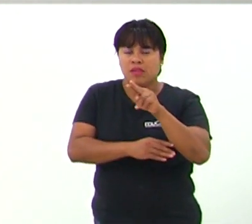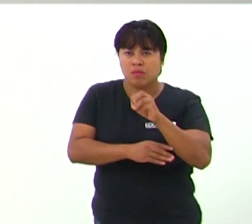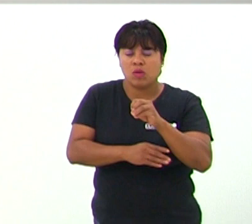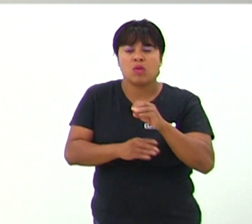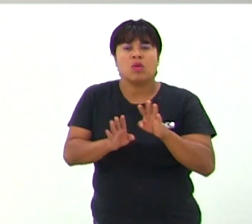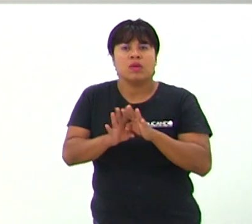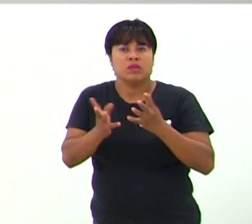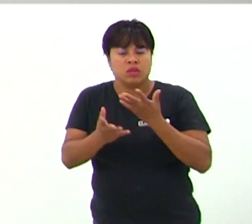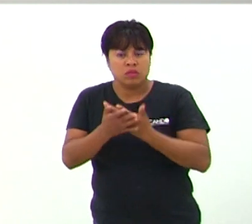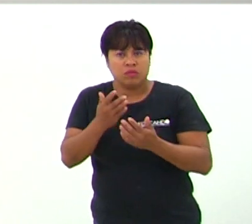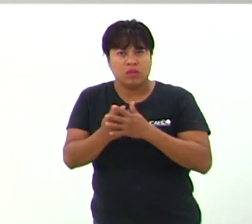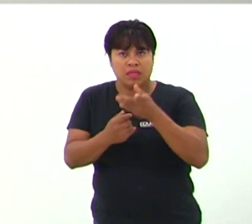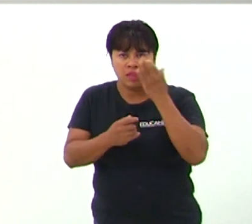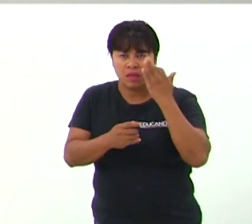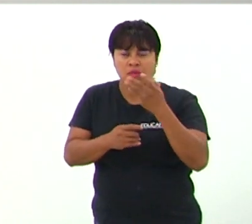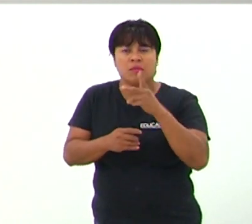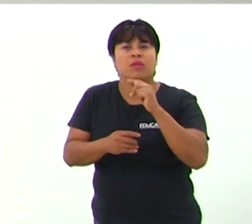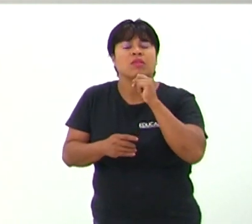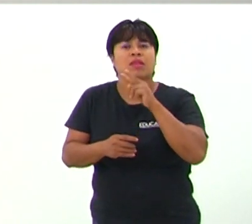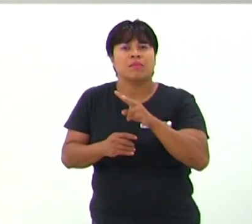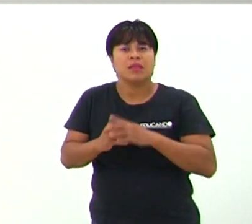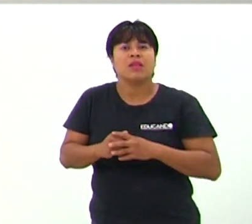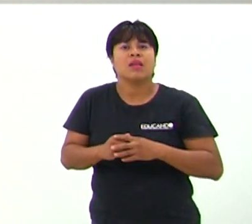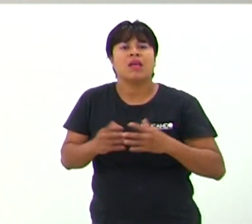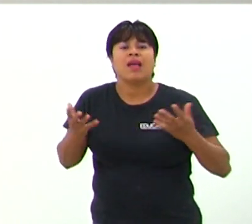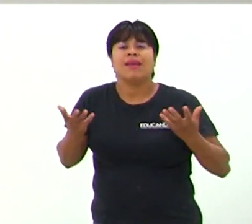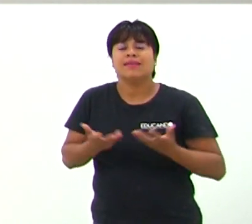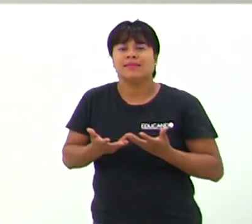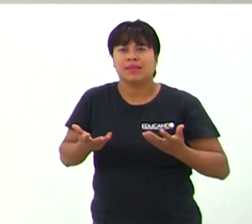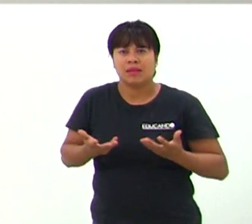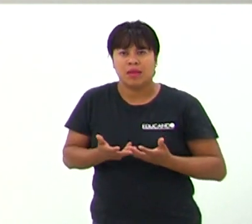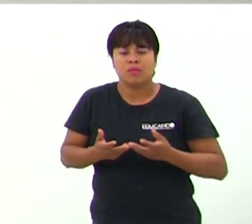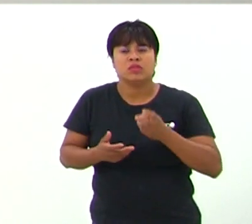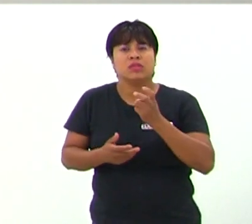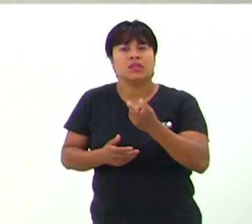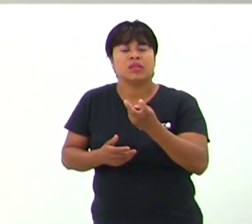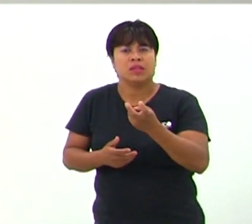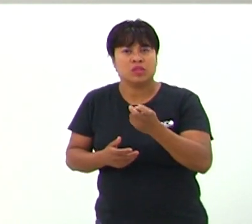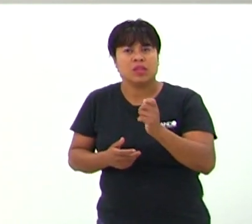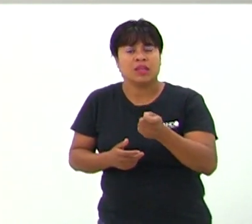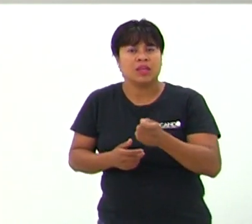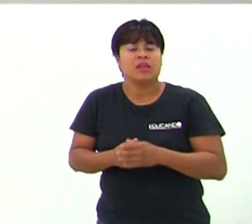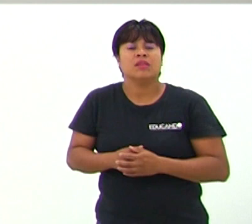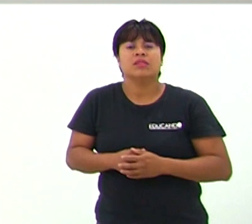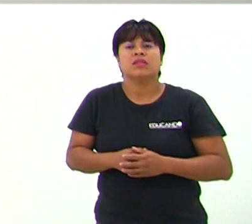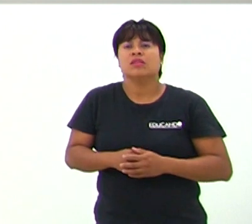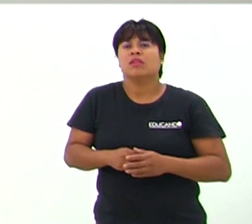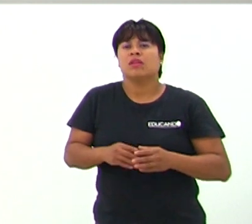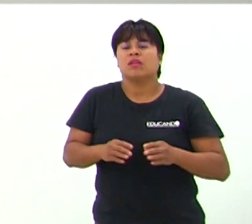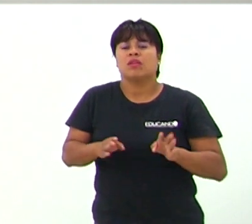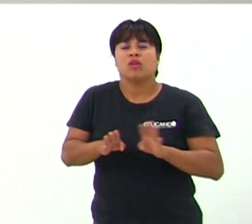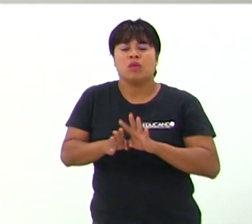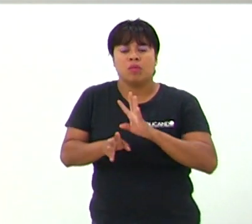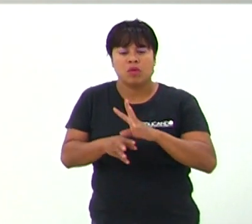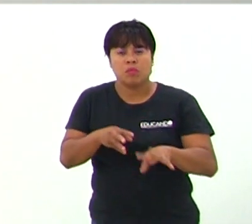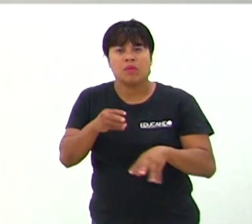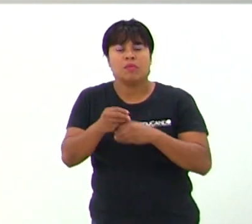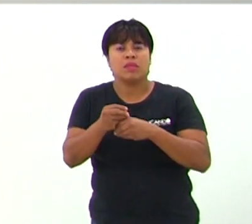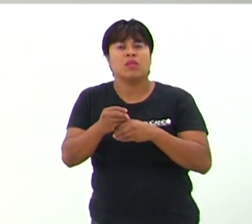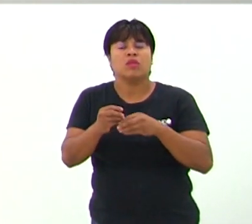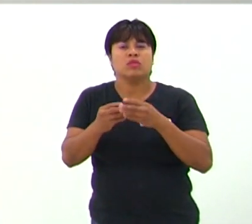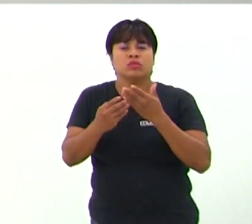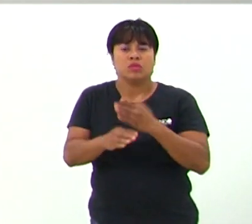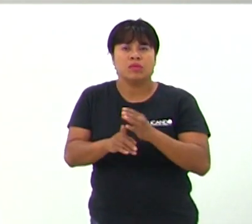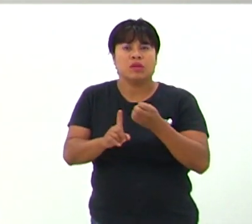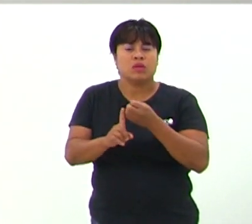en su modo y en su tiempo, pero también hacemos de lo que es la parte del complemento de la oración